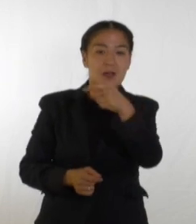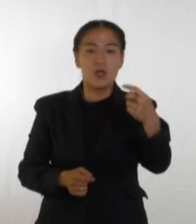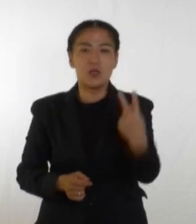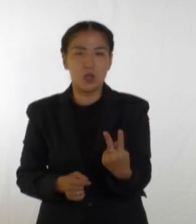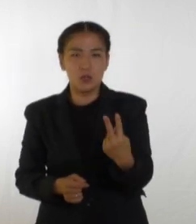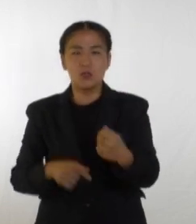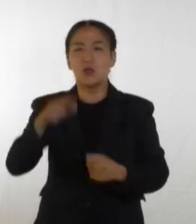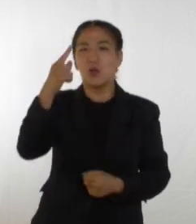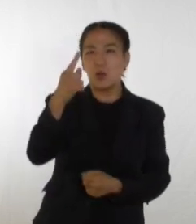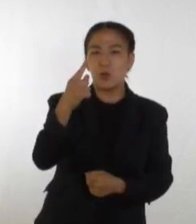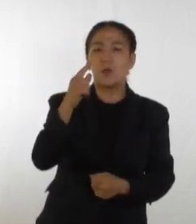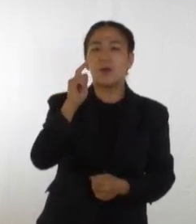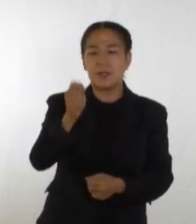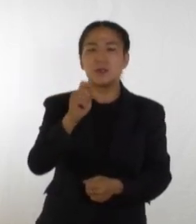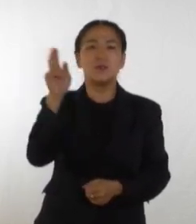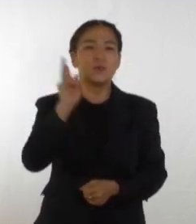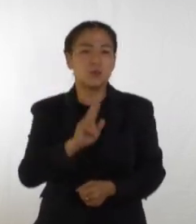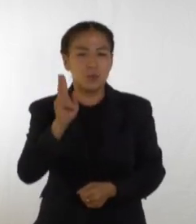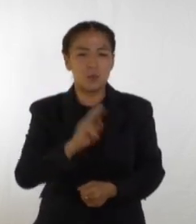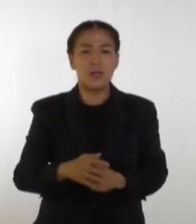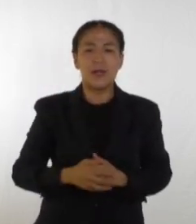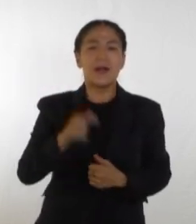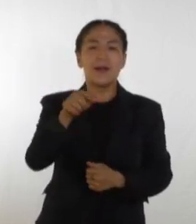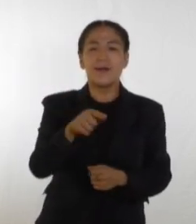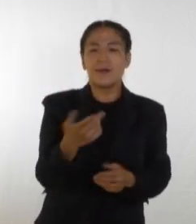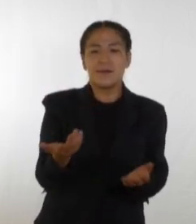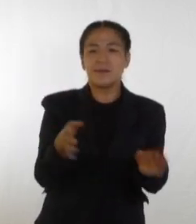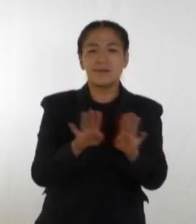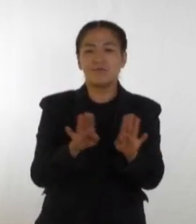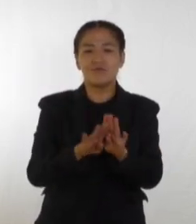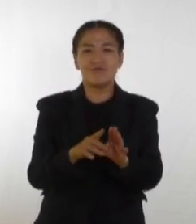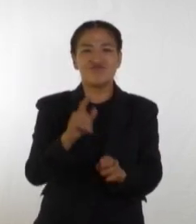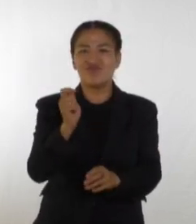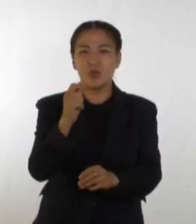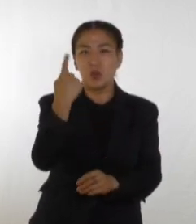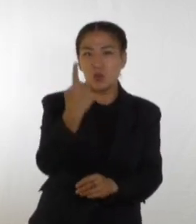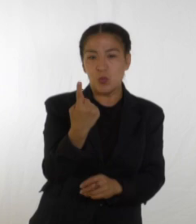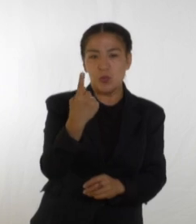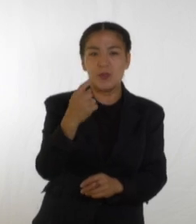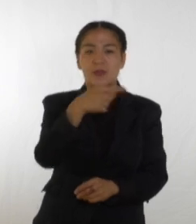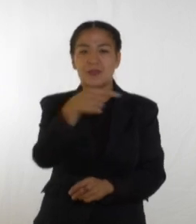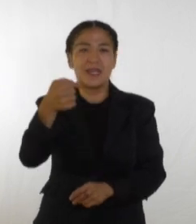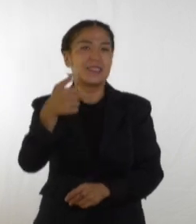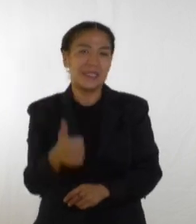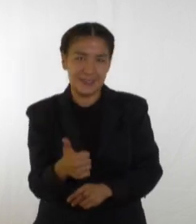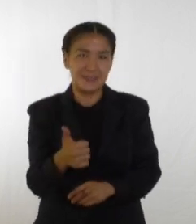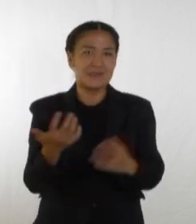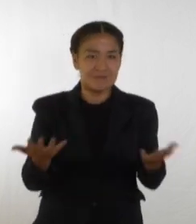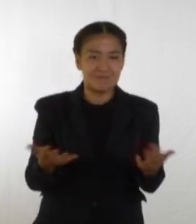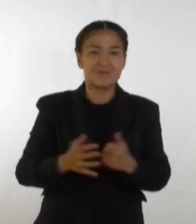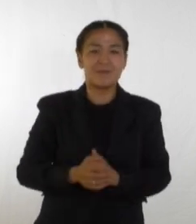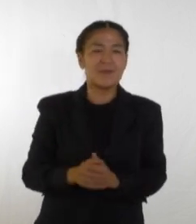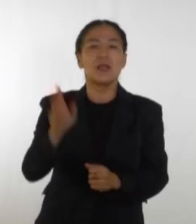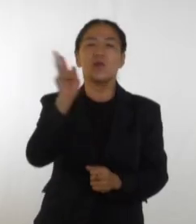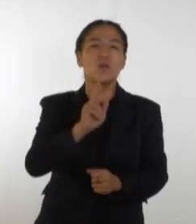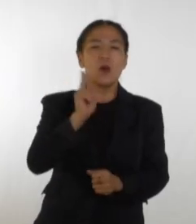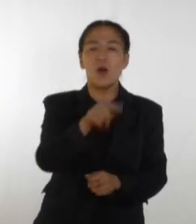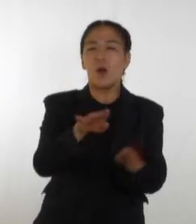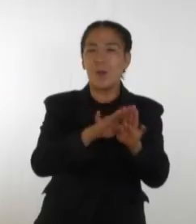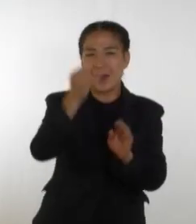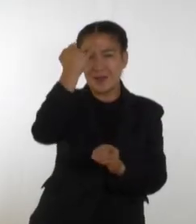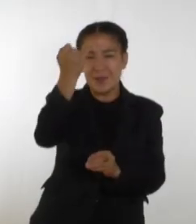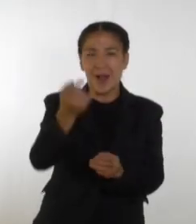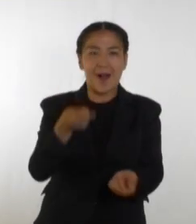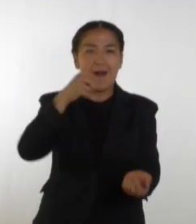2 o 1/2. La probabilidad de que caiga la cara determinada de un dado es de 1 en 6. Como